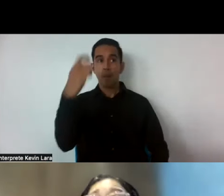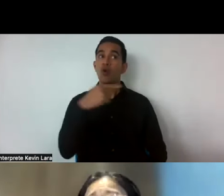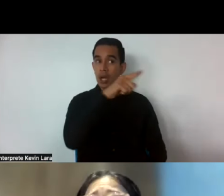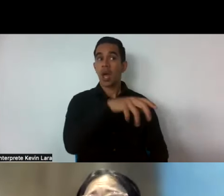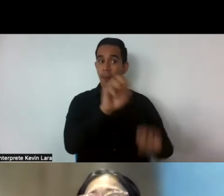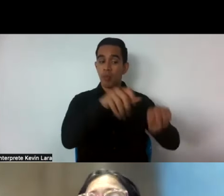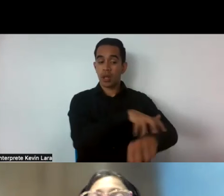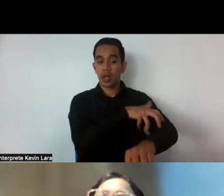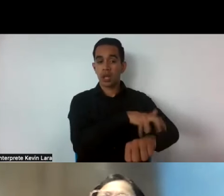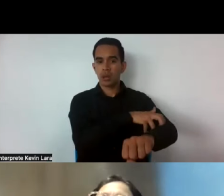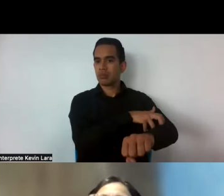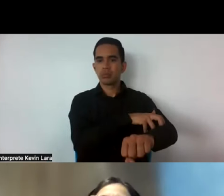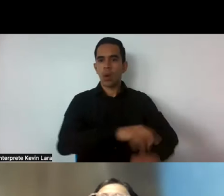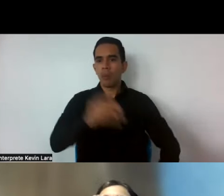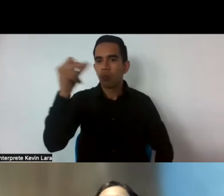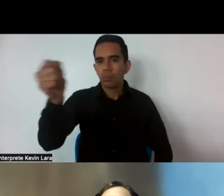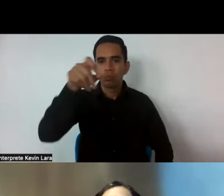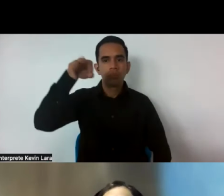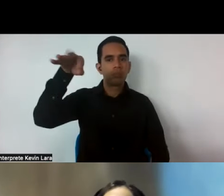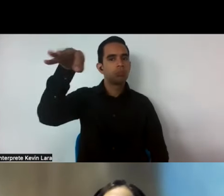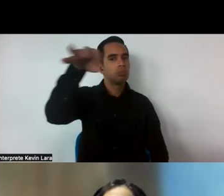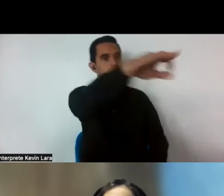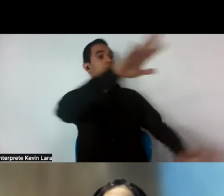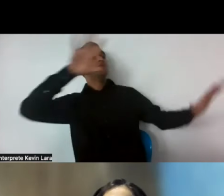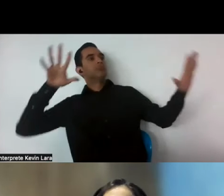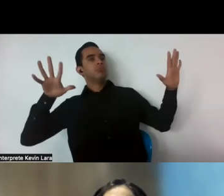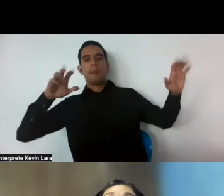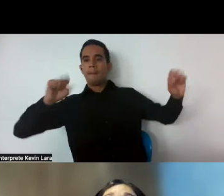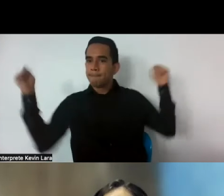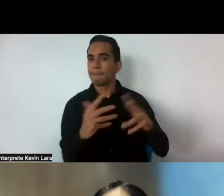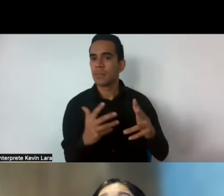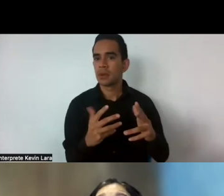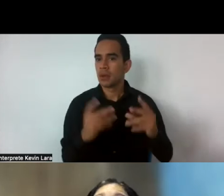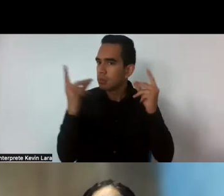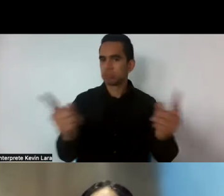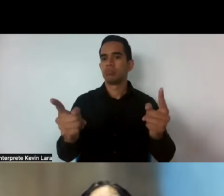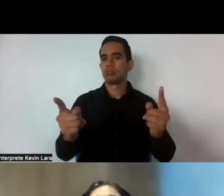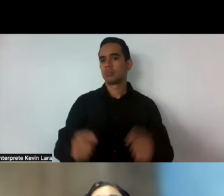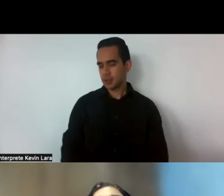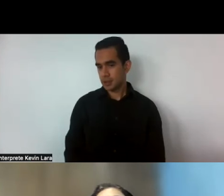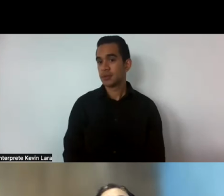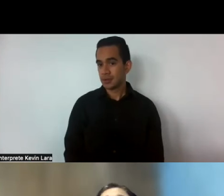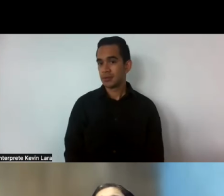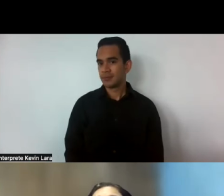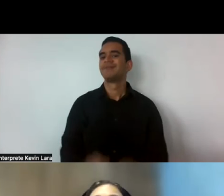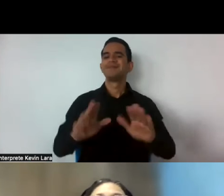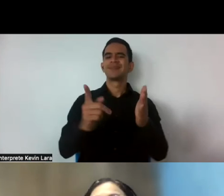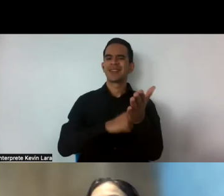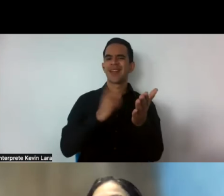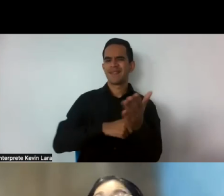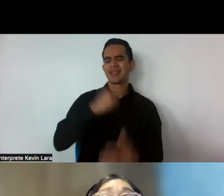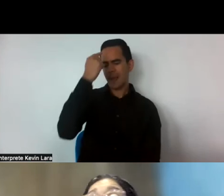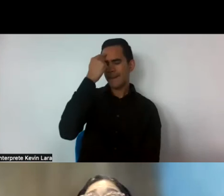Pero por fracciones de segundos yo tuve un pensamiento. Y muchas veces escuchamos que las emociones son buenas